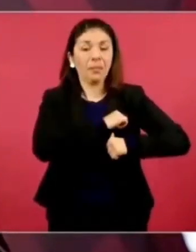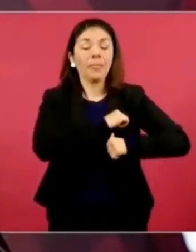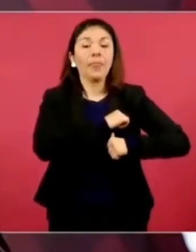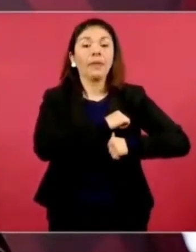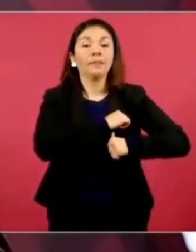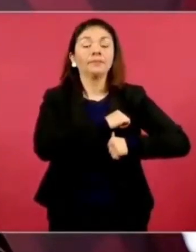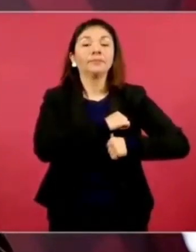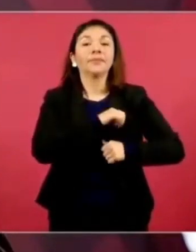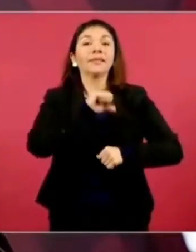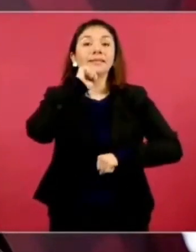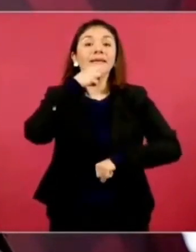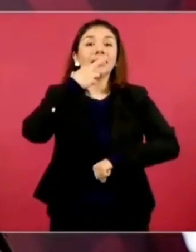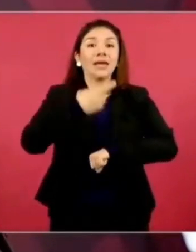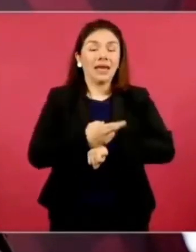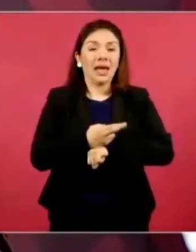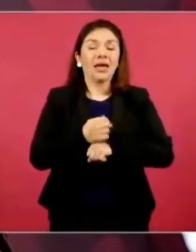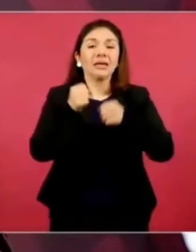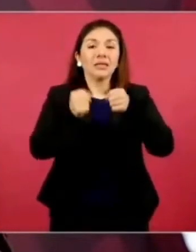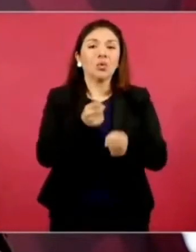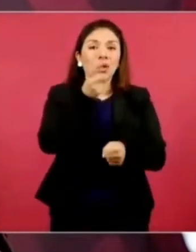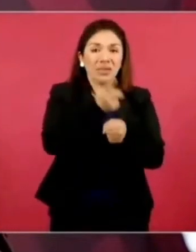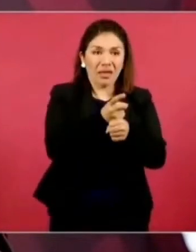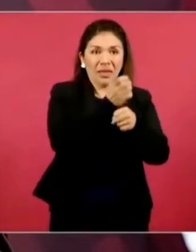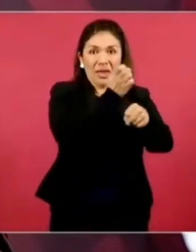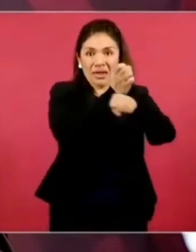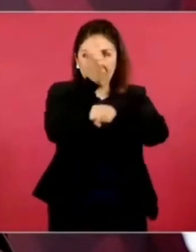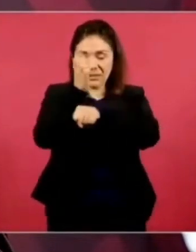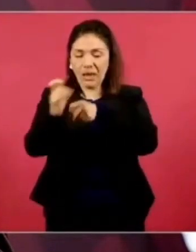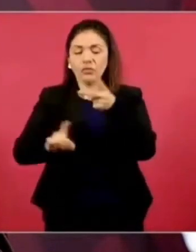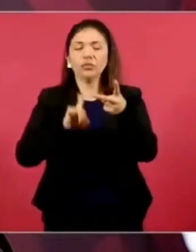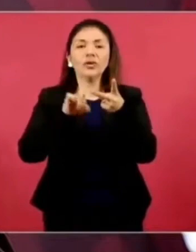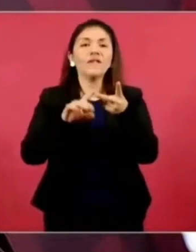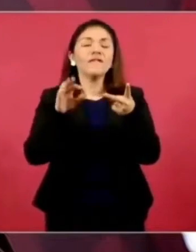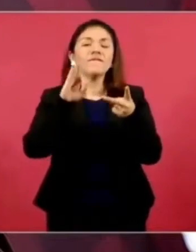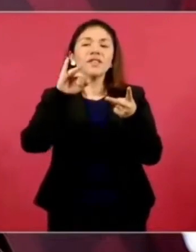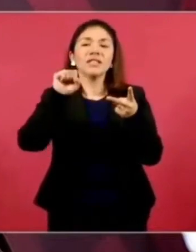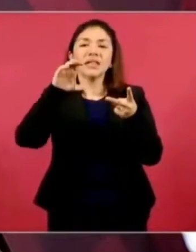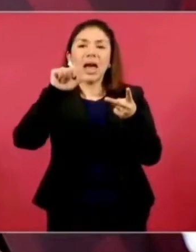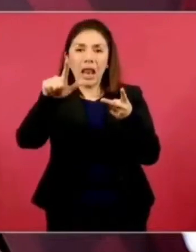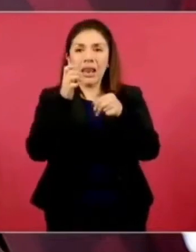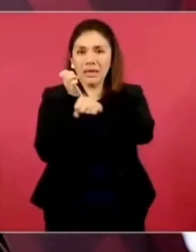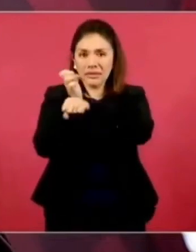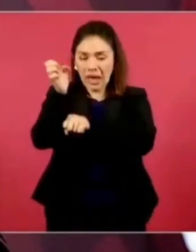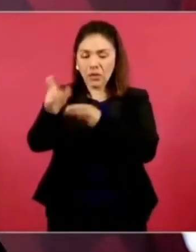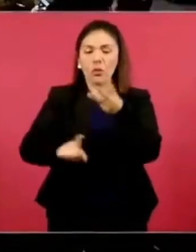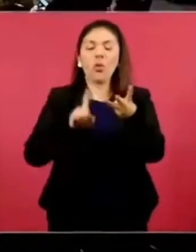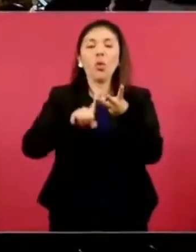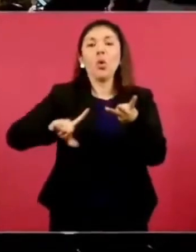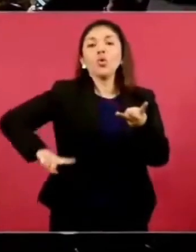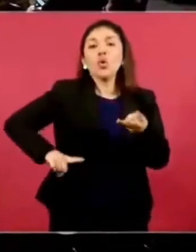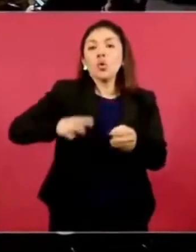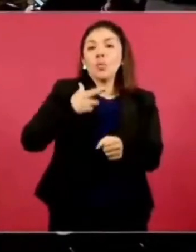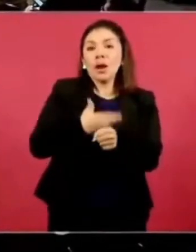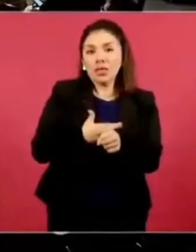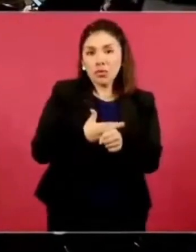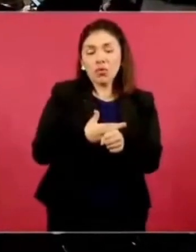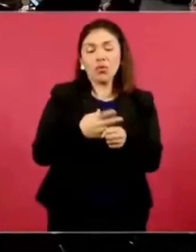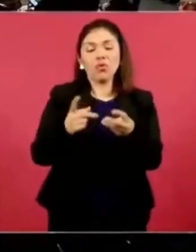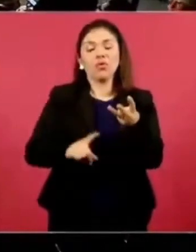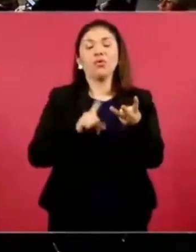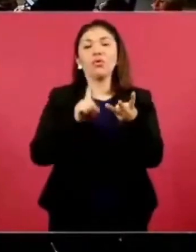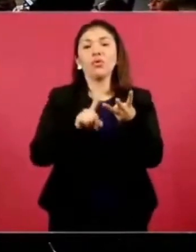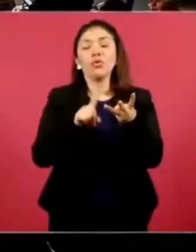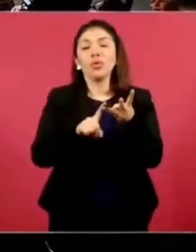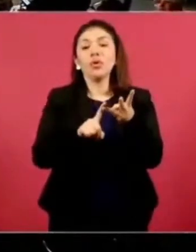Es la Secretaría de Seguridad Pública de los estados, la Fiscalía Estatal, el gobernador,